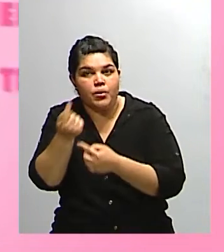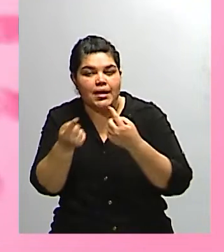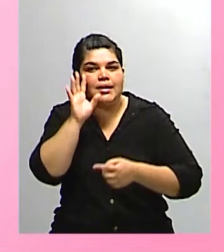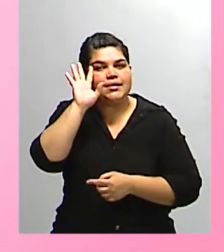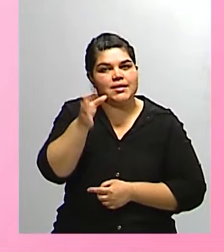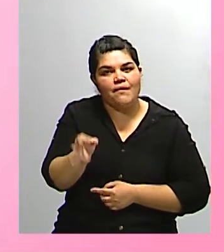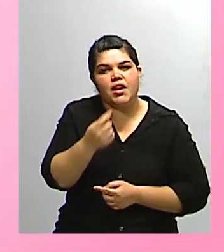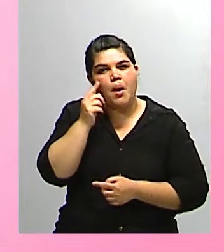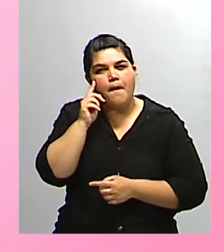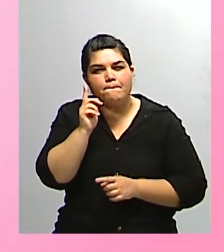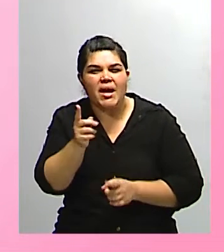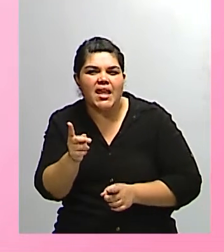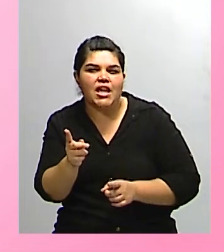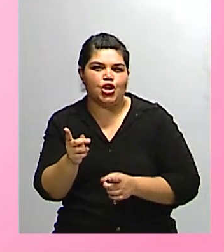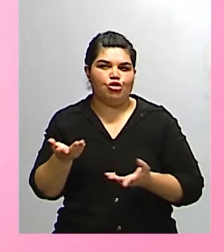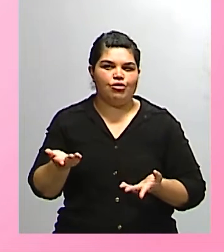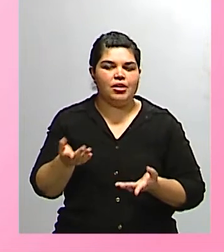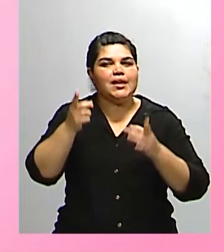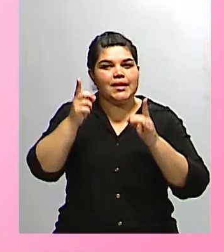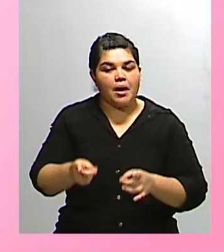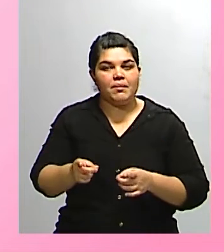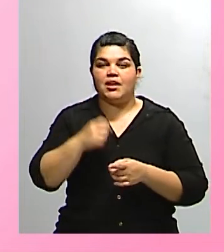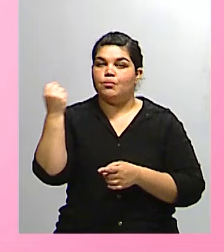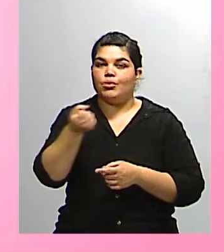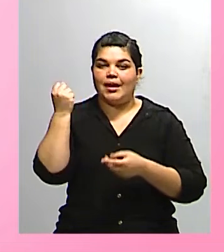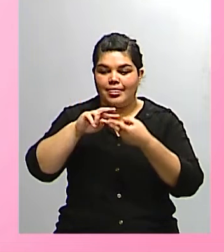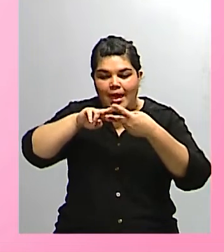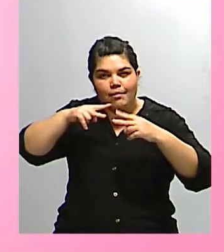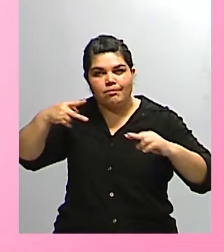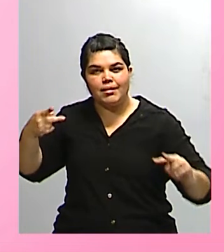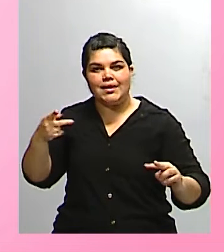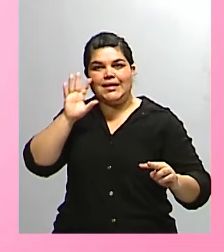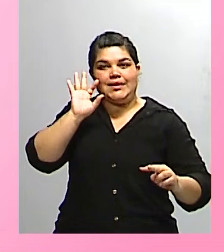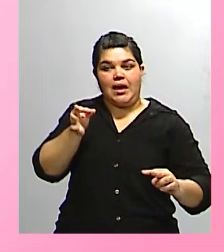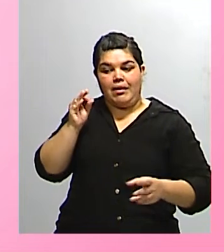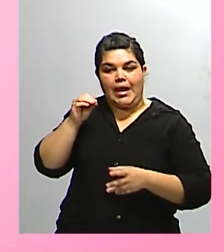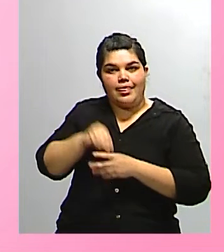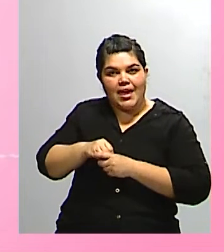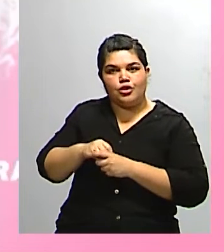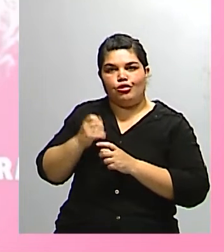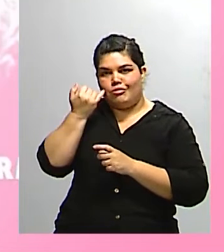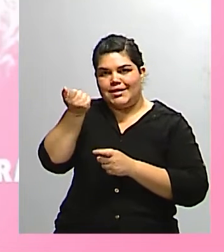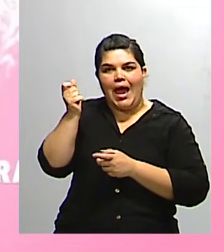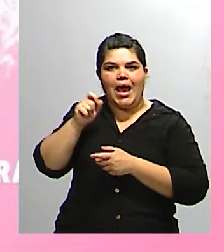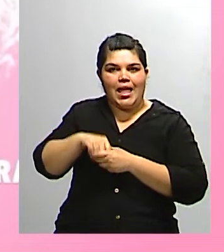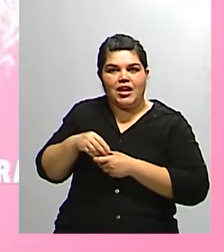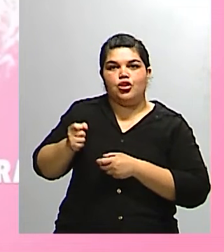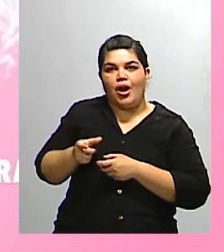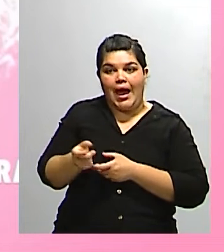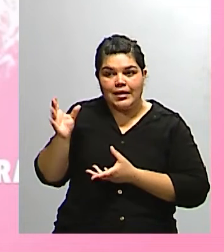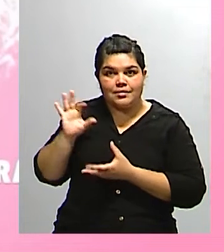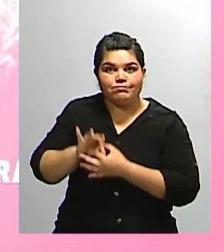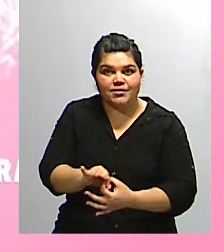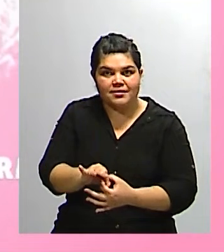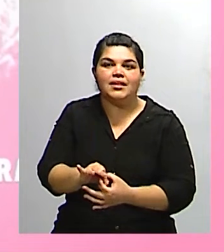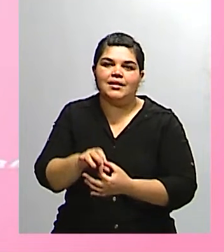incluso debe hacerse un estudio genético para ver si tiene una carga genética. Sí. Esto también es importante. En Mendoza es